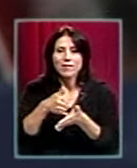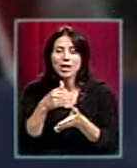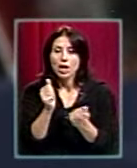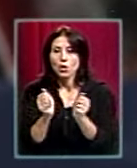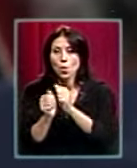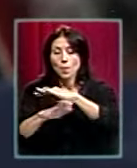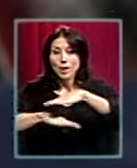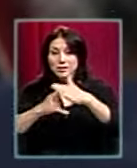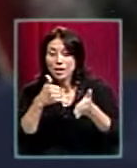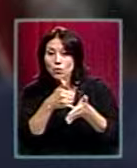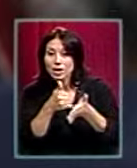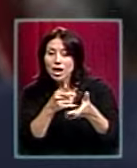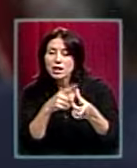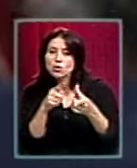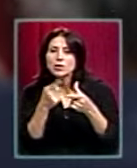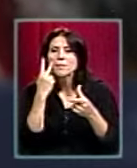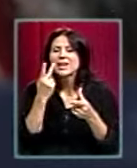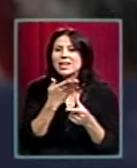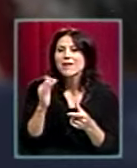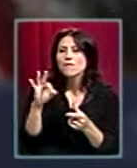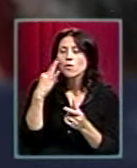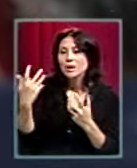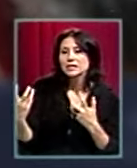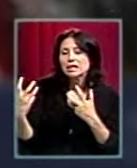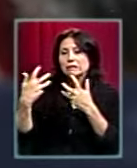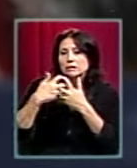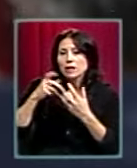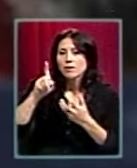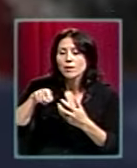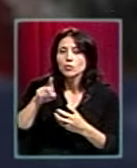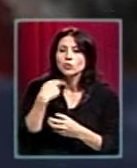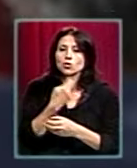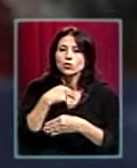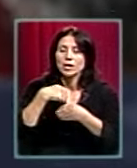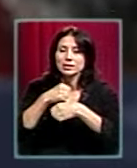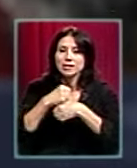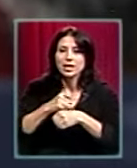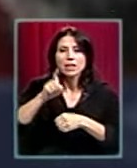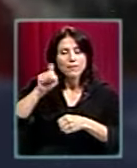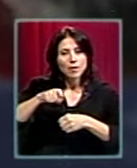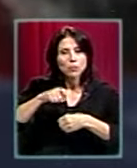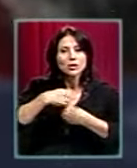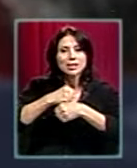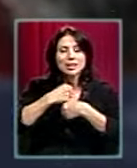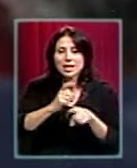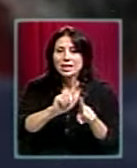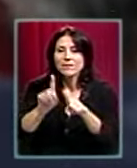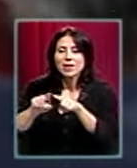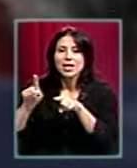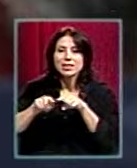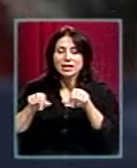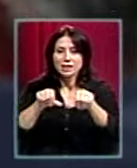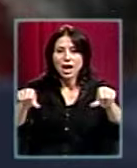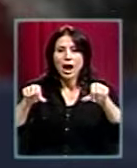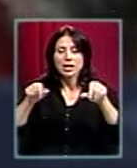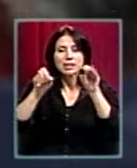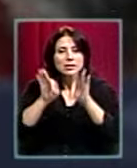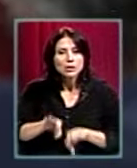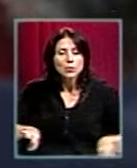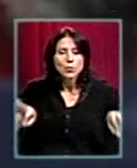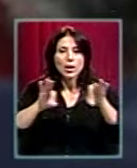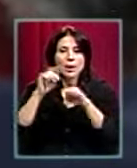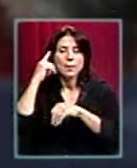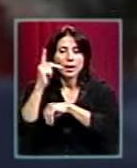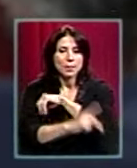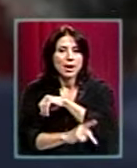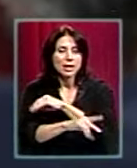en esa vulnerabilidad las medidas de adaptación que debemos de tomar en una serie de sectores claves para el país.